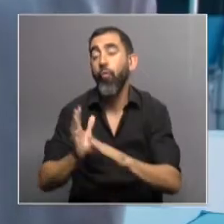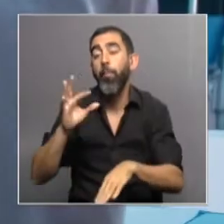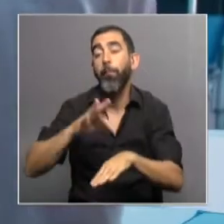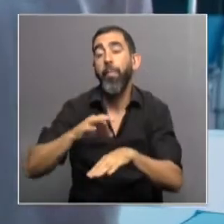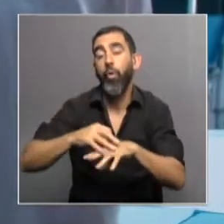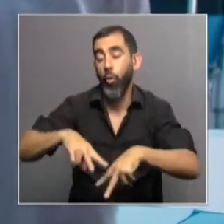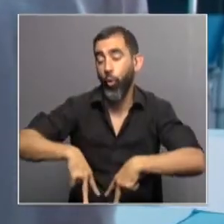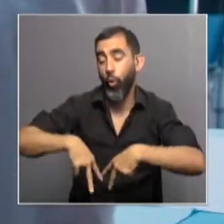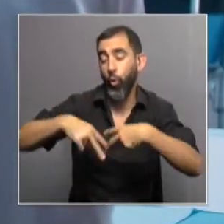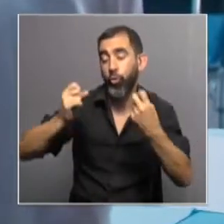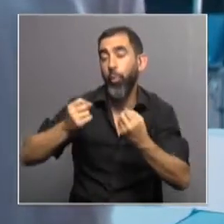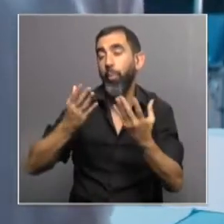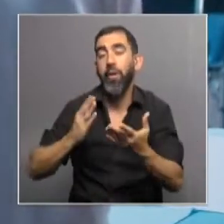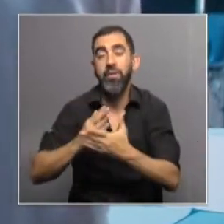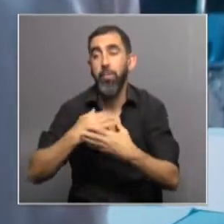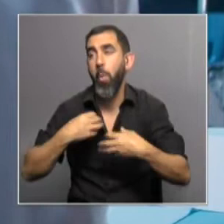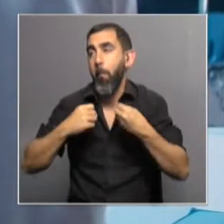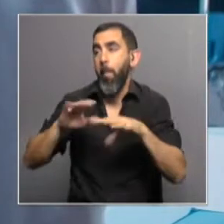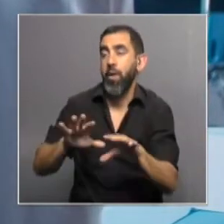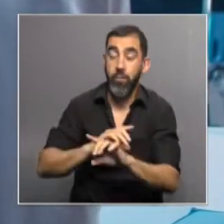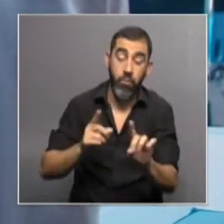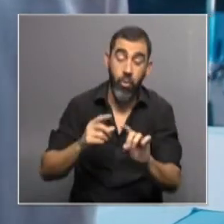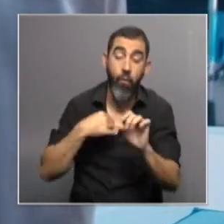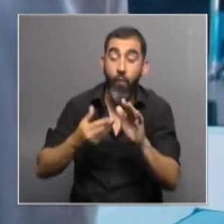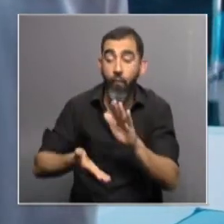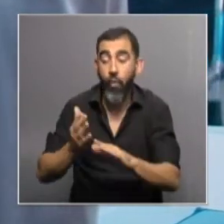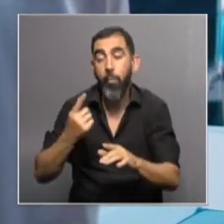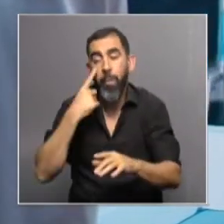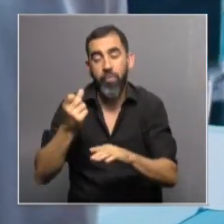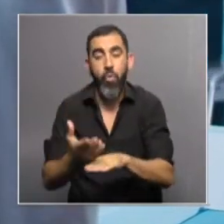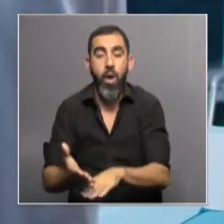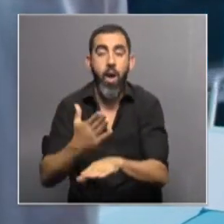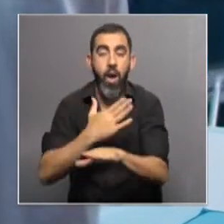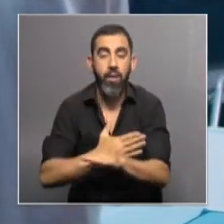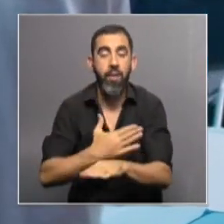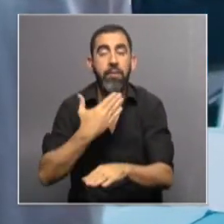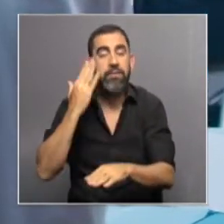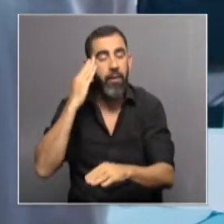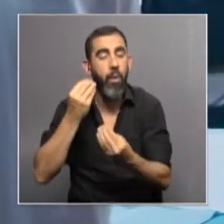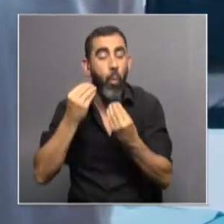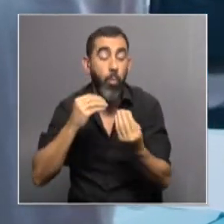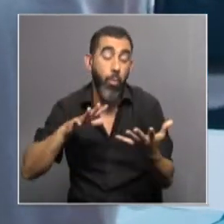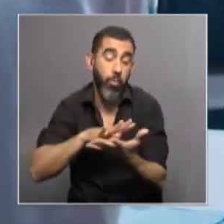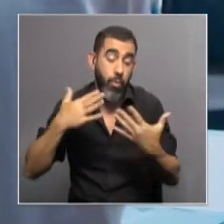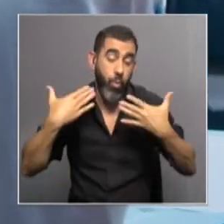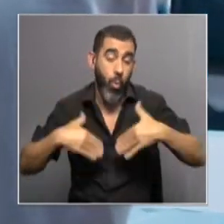hacerse un chequeo porque siempre porque está mal se va a hacer el chequeo porque quiere prevenir y quiere entender dónde está parado